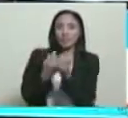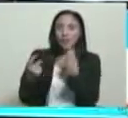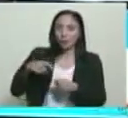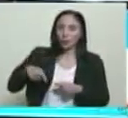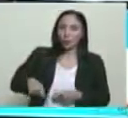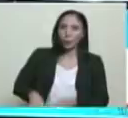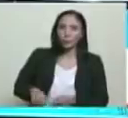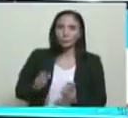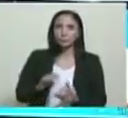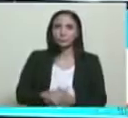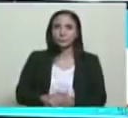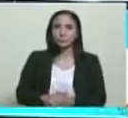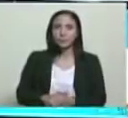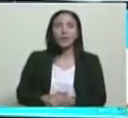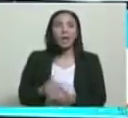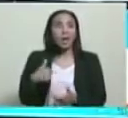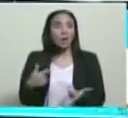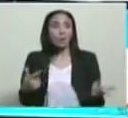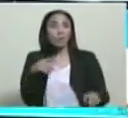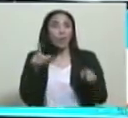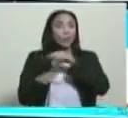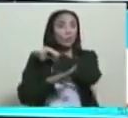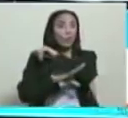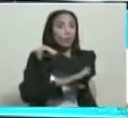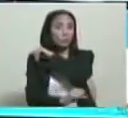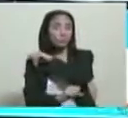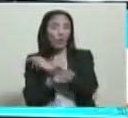me pidan, no me la pidan para burocracia.